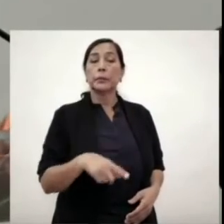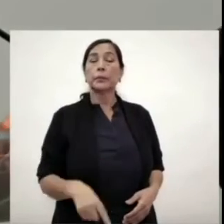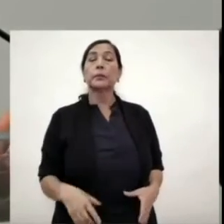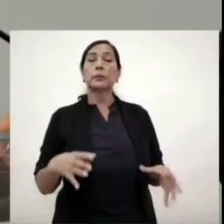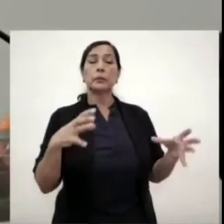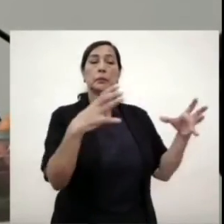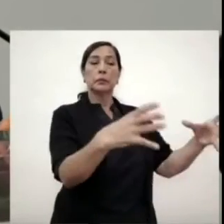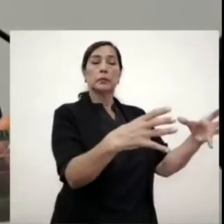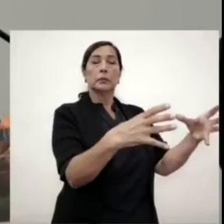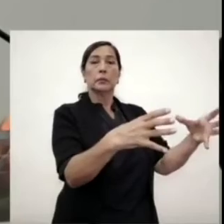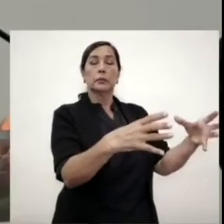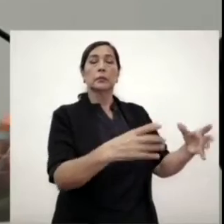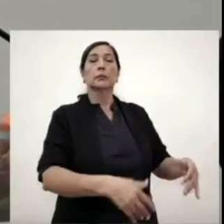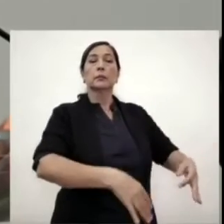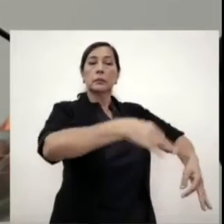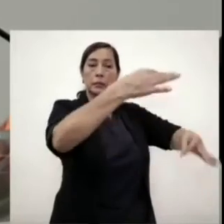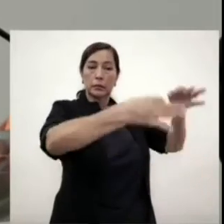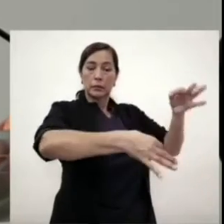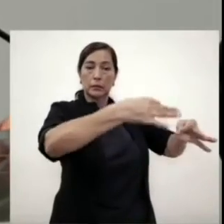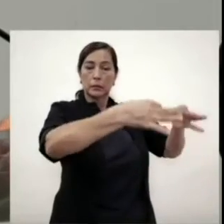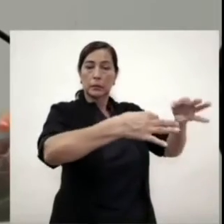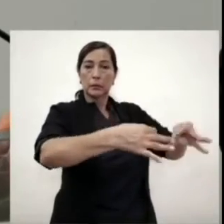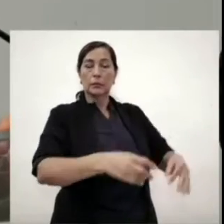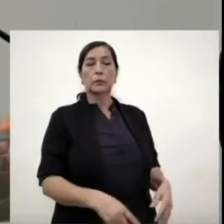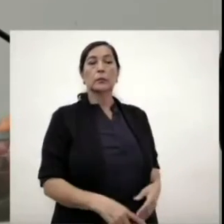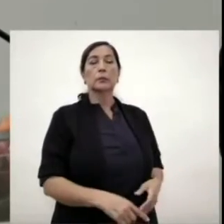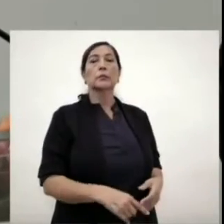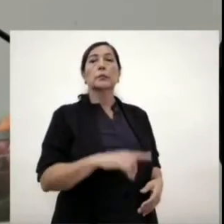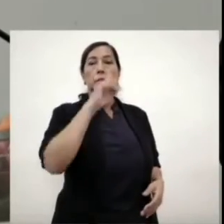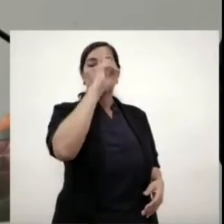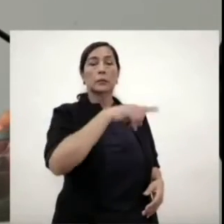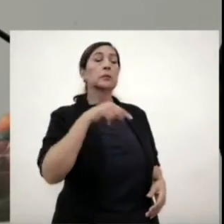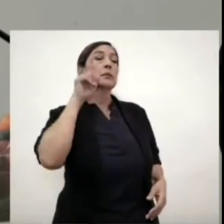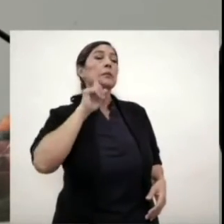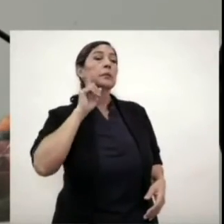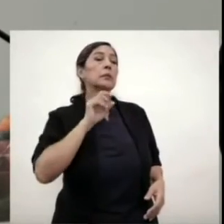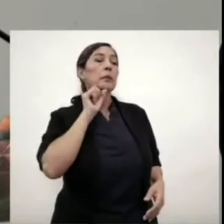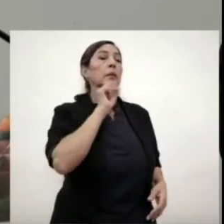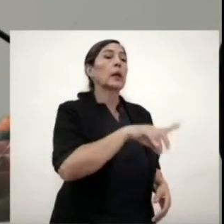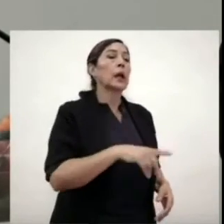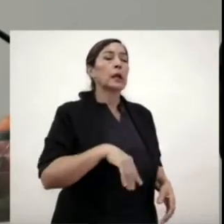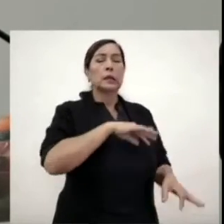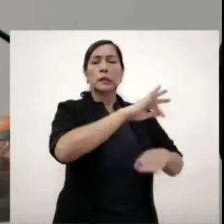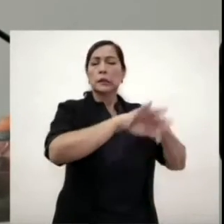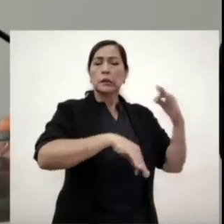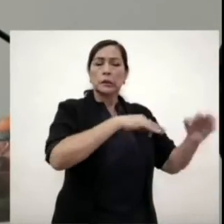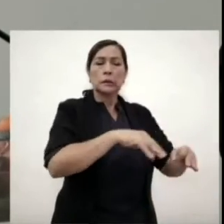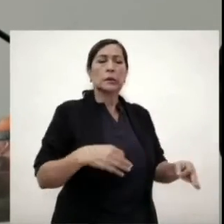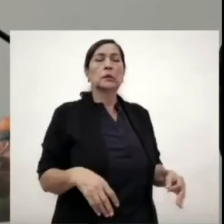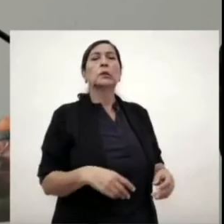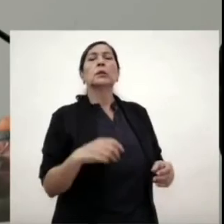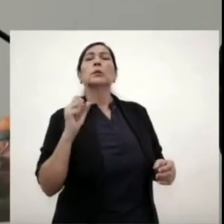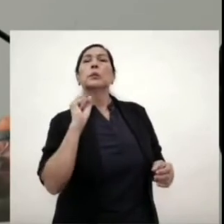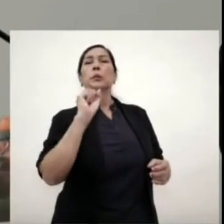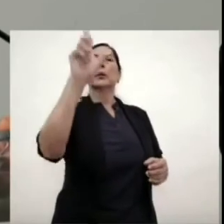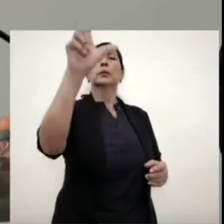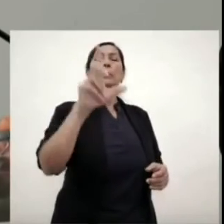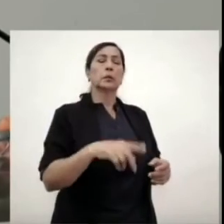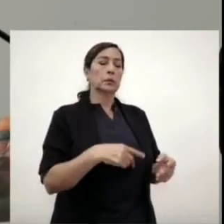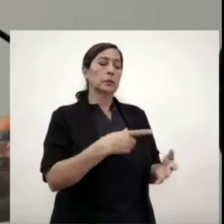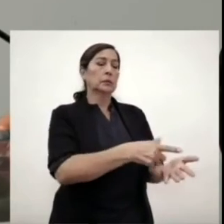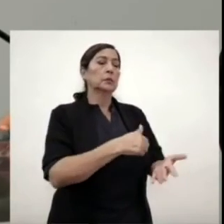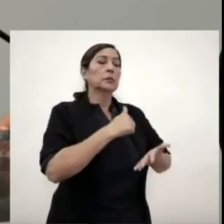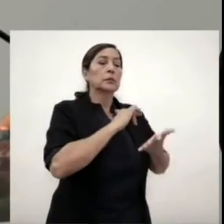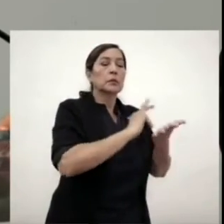integrales de justicia para la mujer existan trabajadoras sociales, psicólogas, abogadas, abogados que hagan